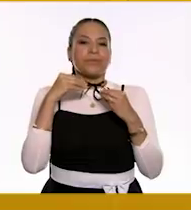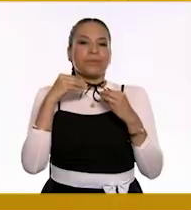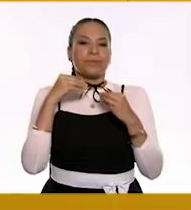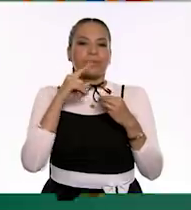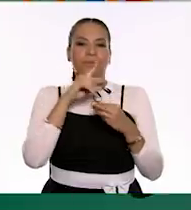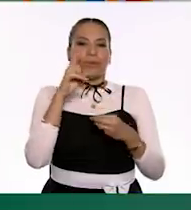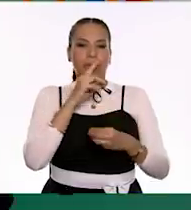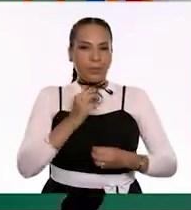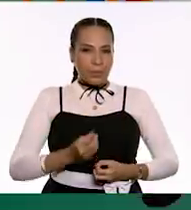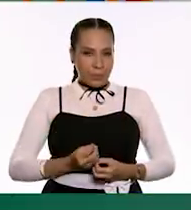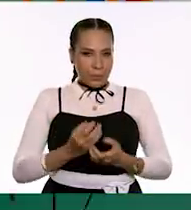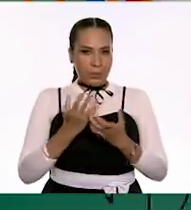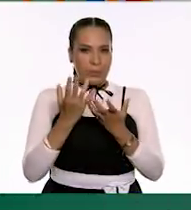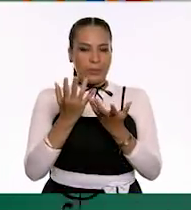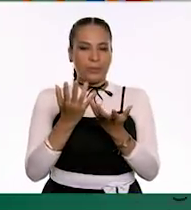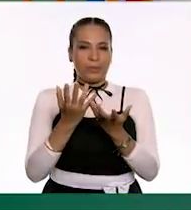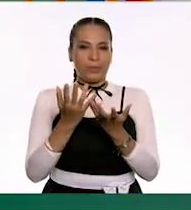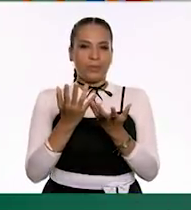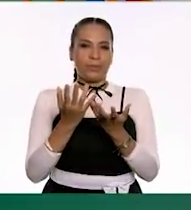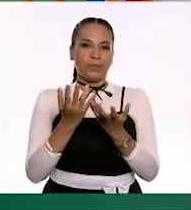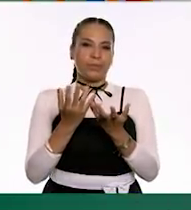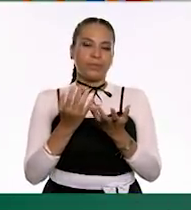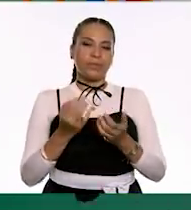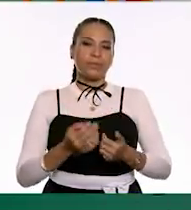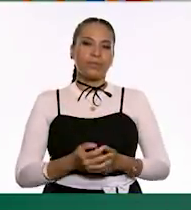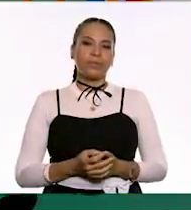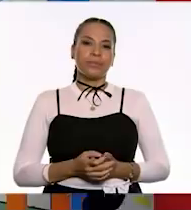Y sacamos el aire.